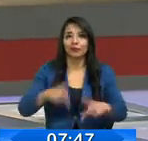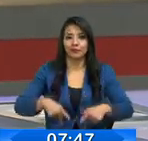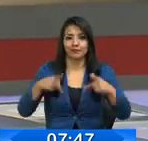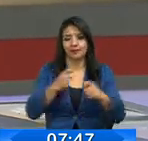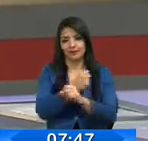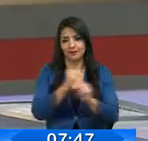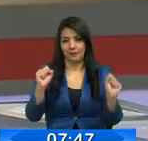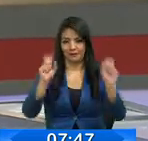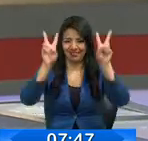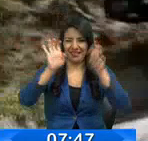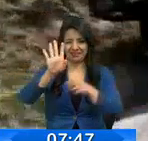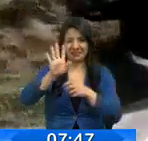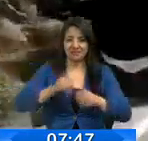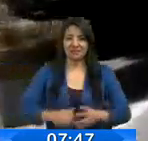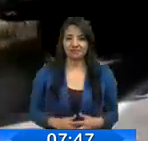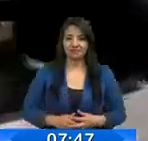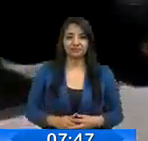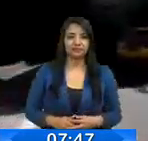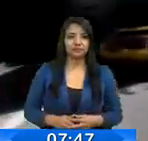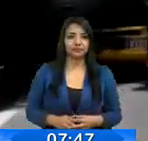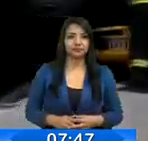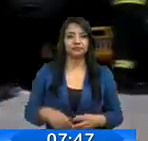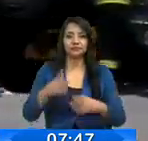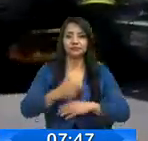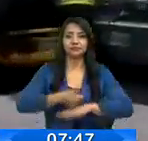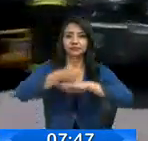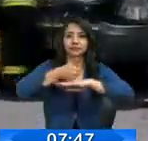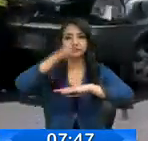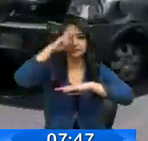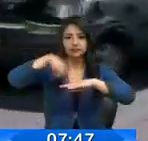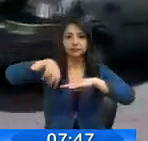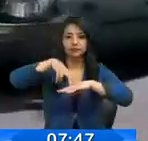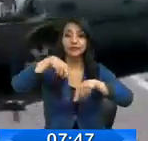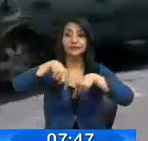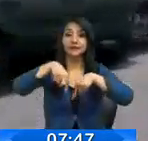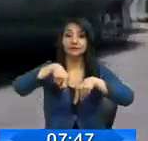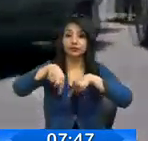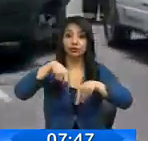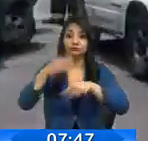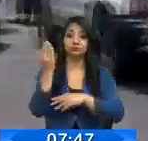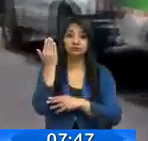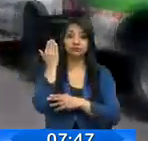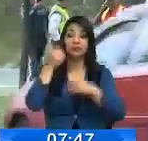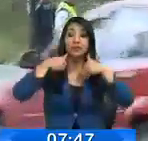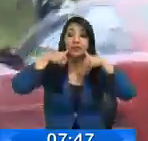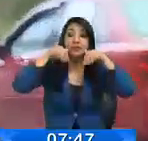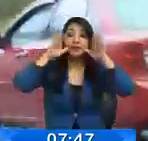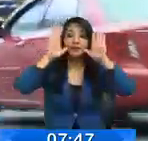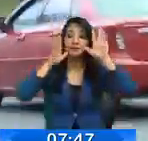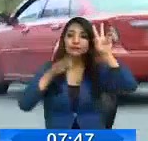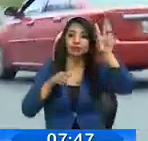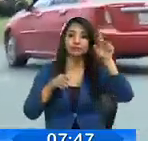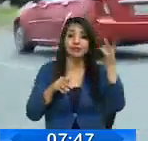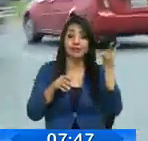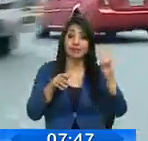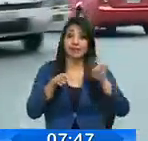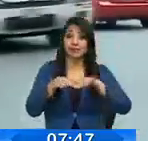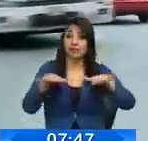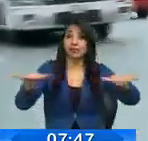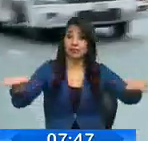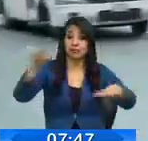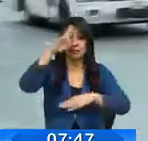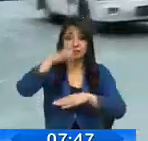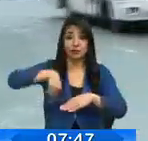Miremos. Según datos de la Agencia Nacional de Tránsito, en diciembre del 2017 a nivel nacional